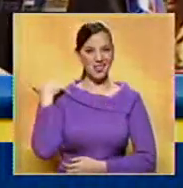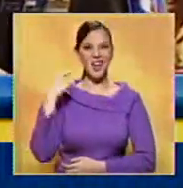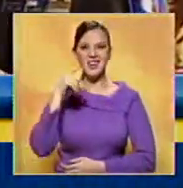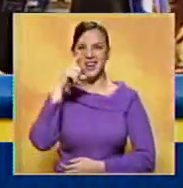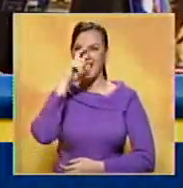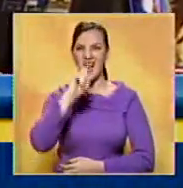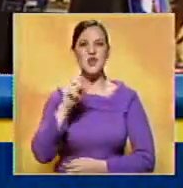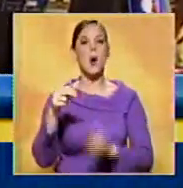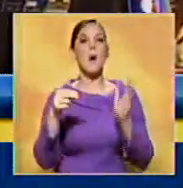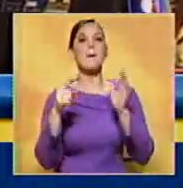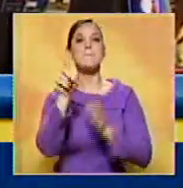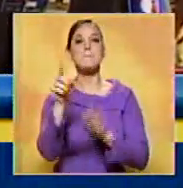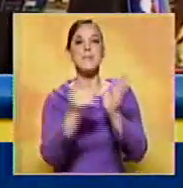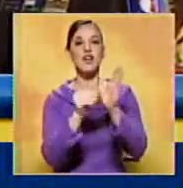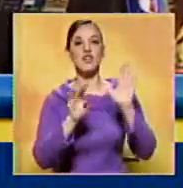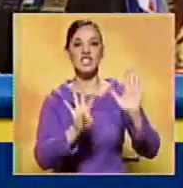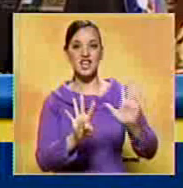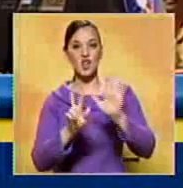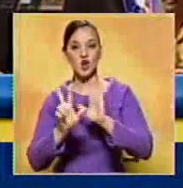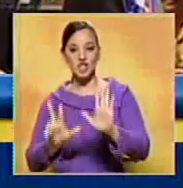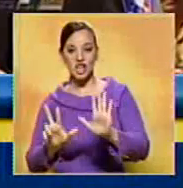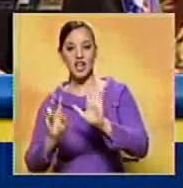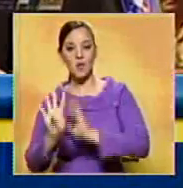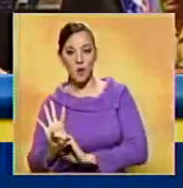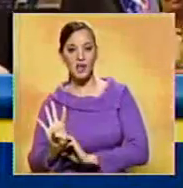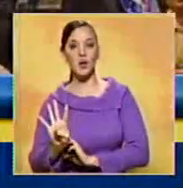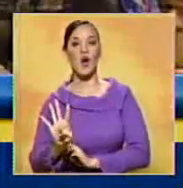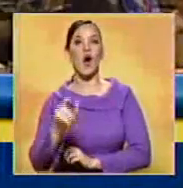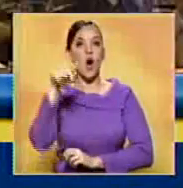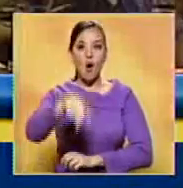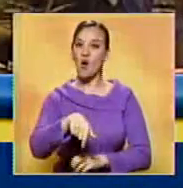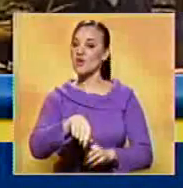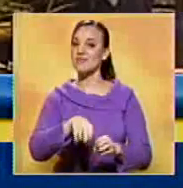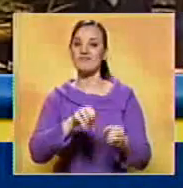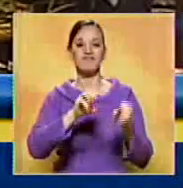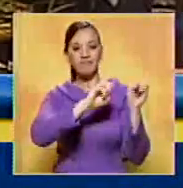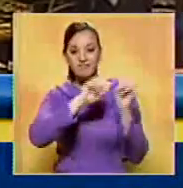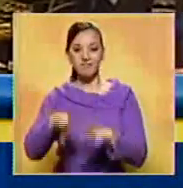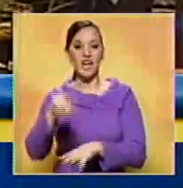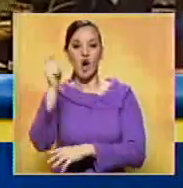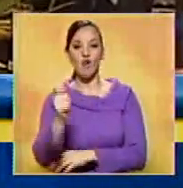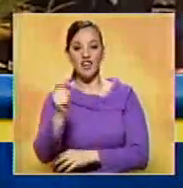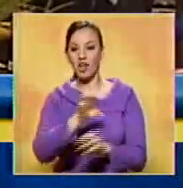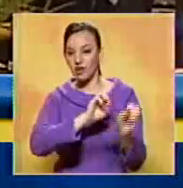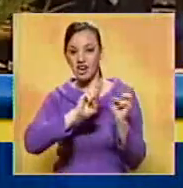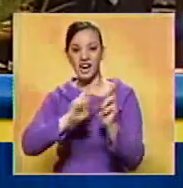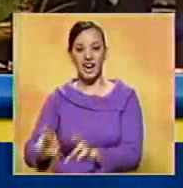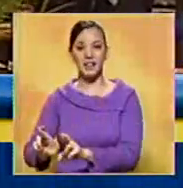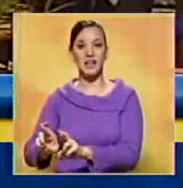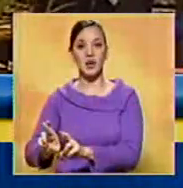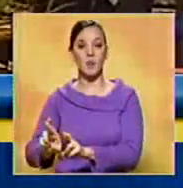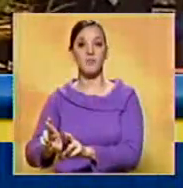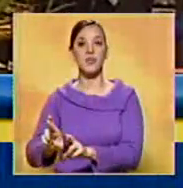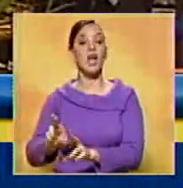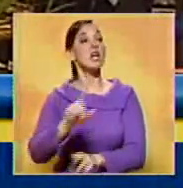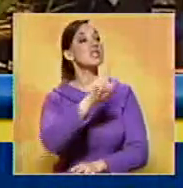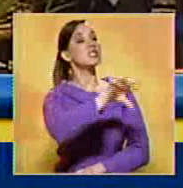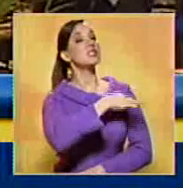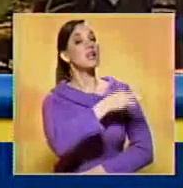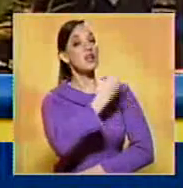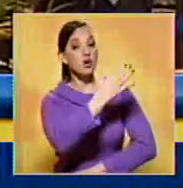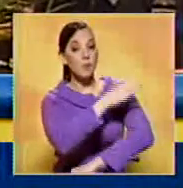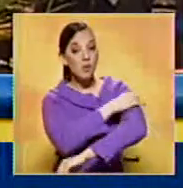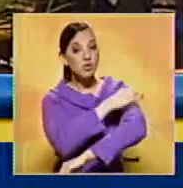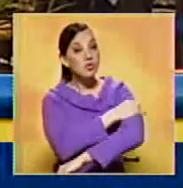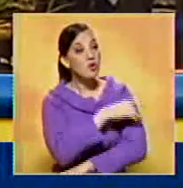84, pasamos a retiro, a la reserva, señores de la derecha. Hoy arriamos nuestra bandera